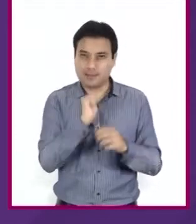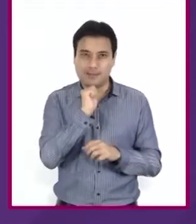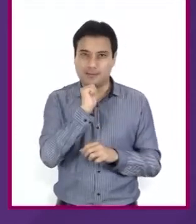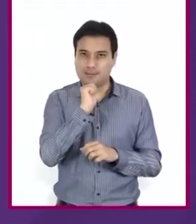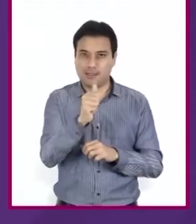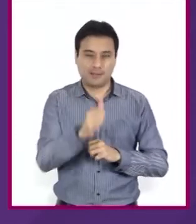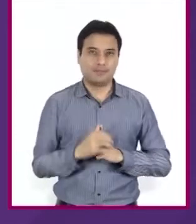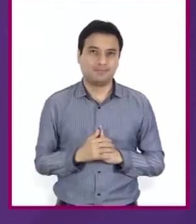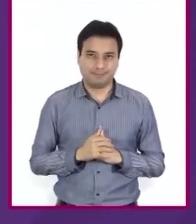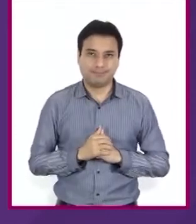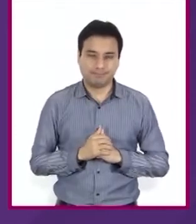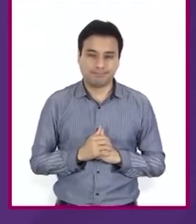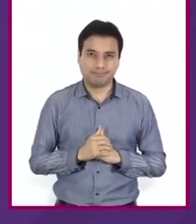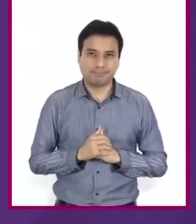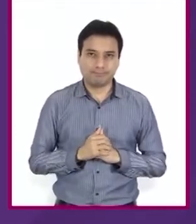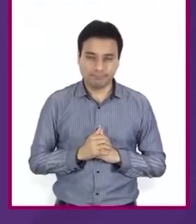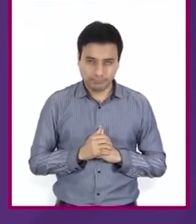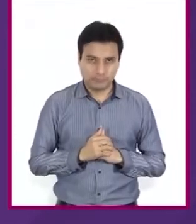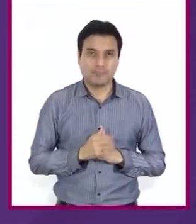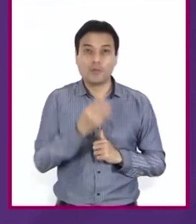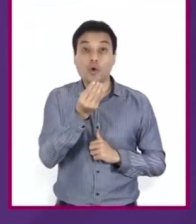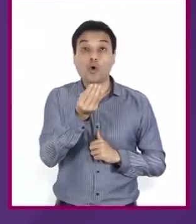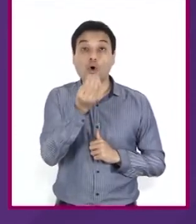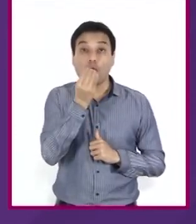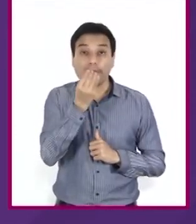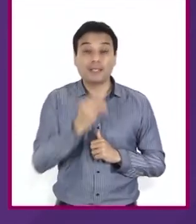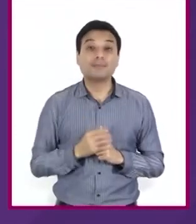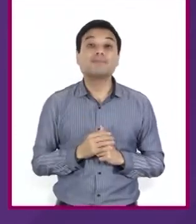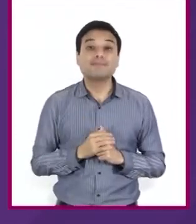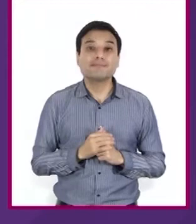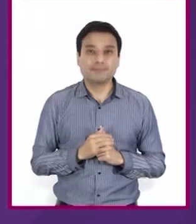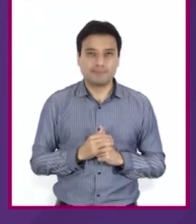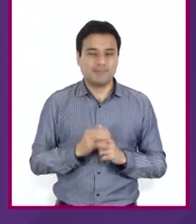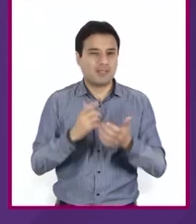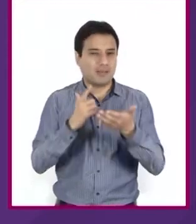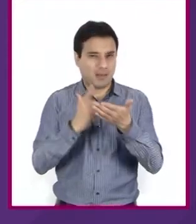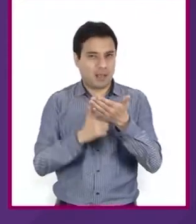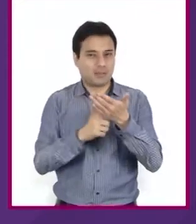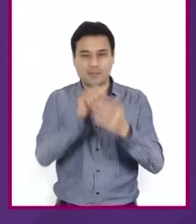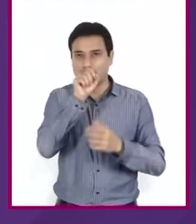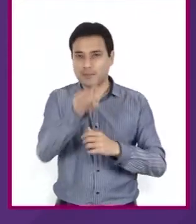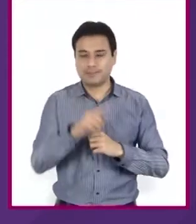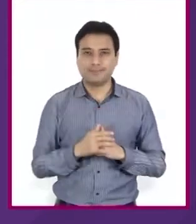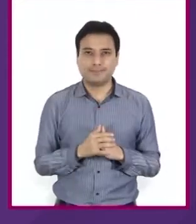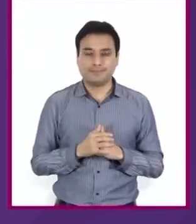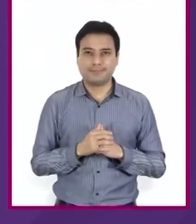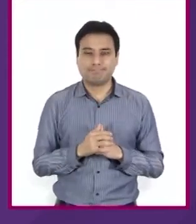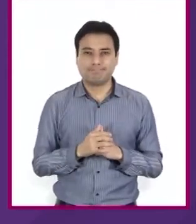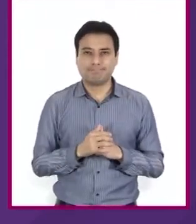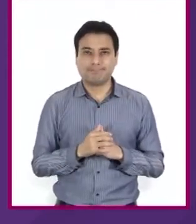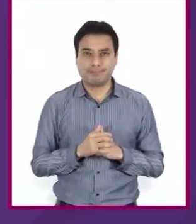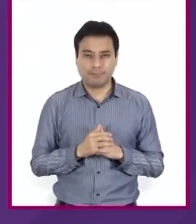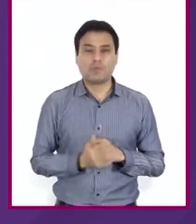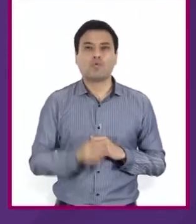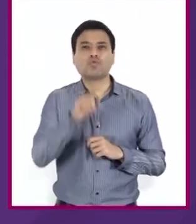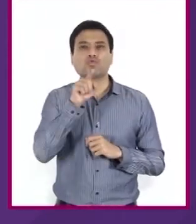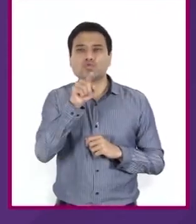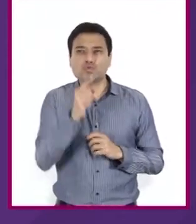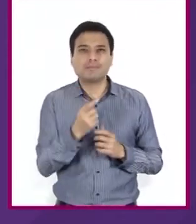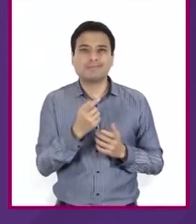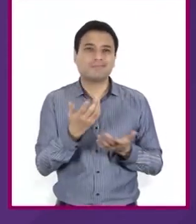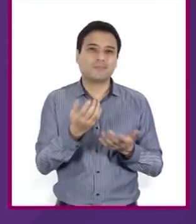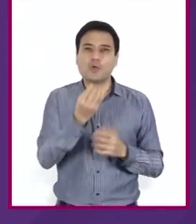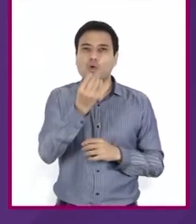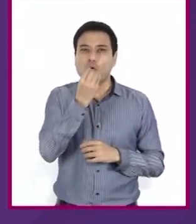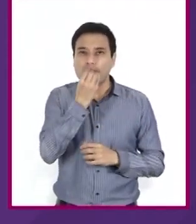mayor proporción posible. Consumir alimentos que proporcionen grasas. Evitar consumir alimentos fritos